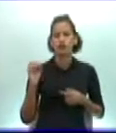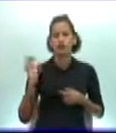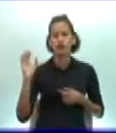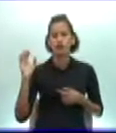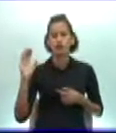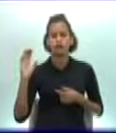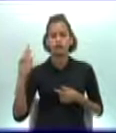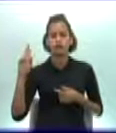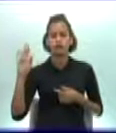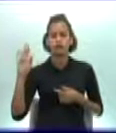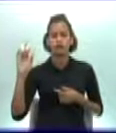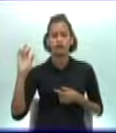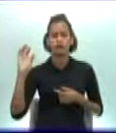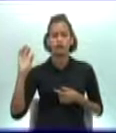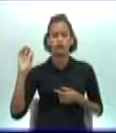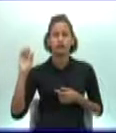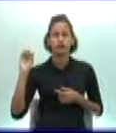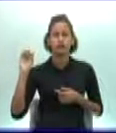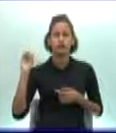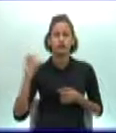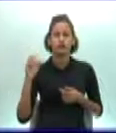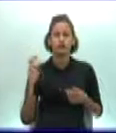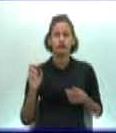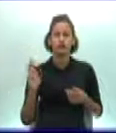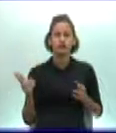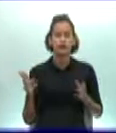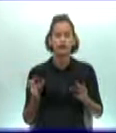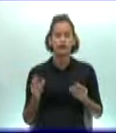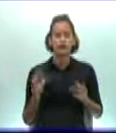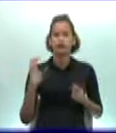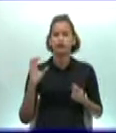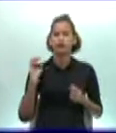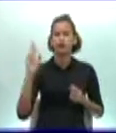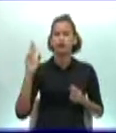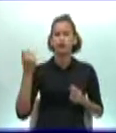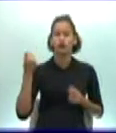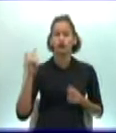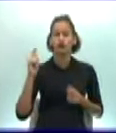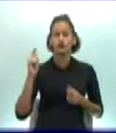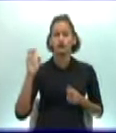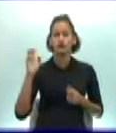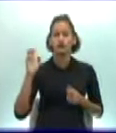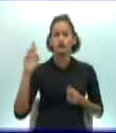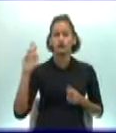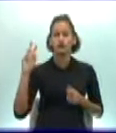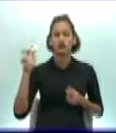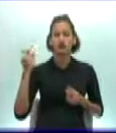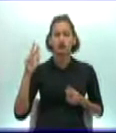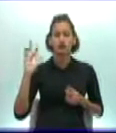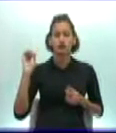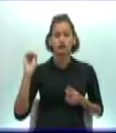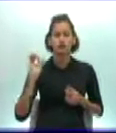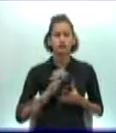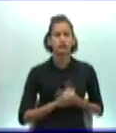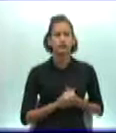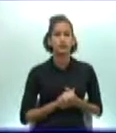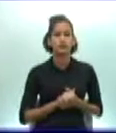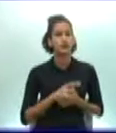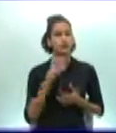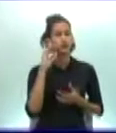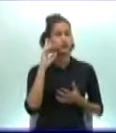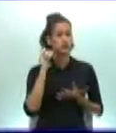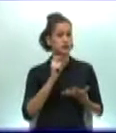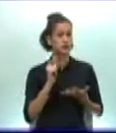cuaternario. Recuerda, cuando escribas, debes hacerlo con tu mejor letra, cuidando los rasgos